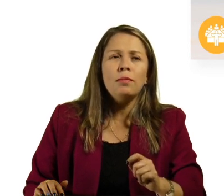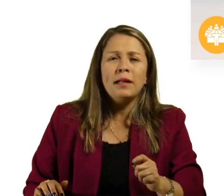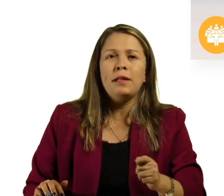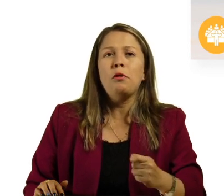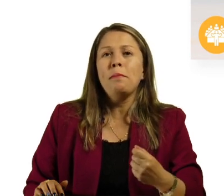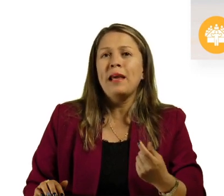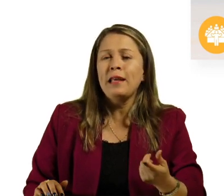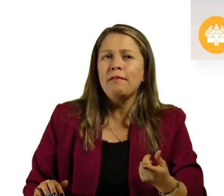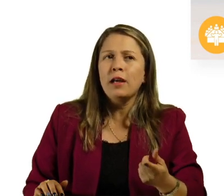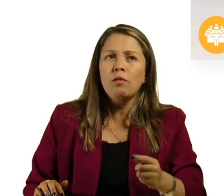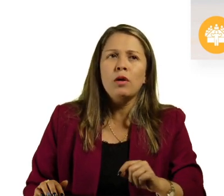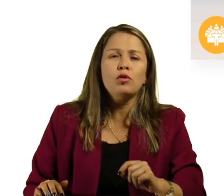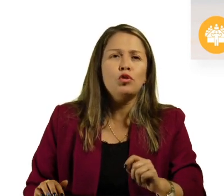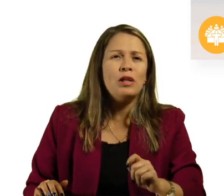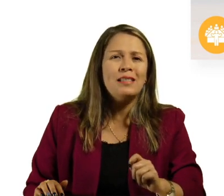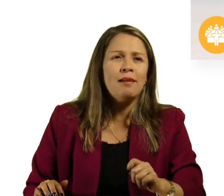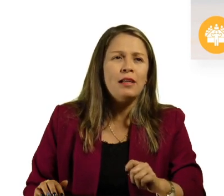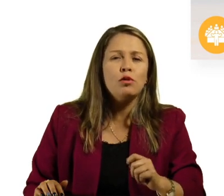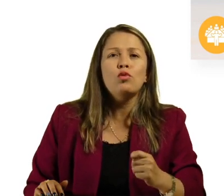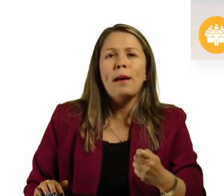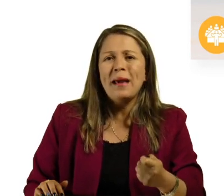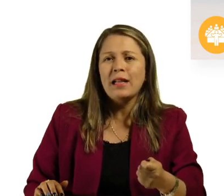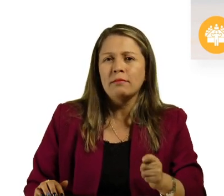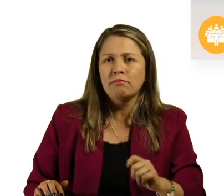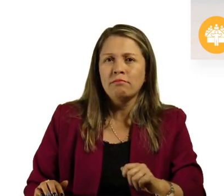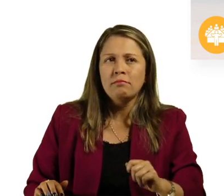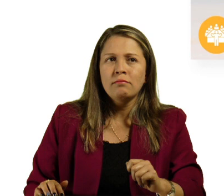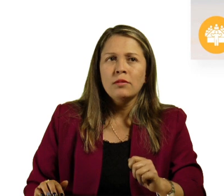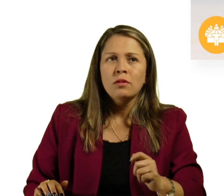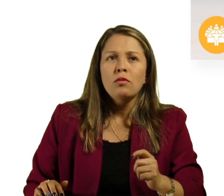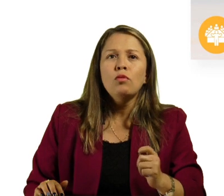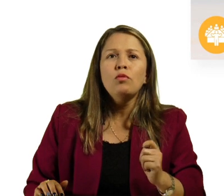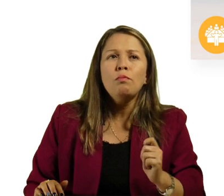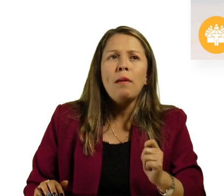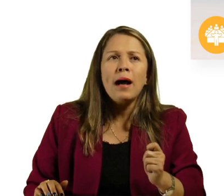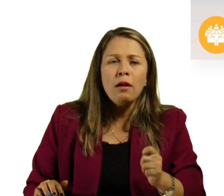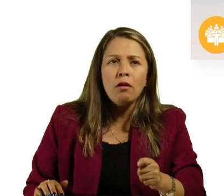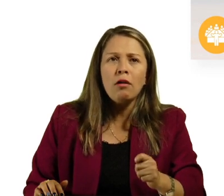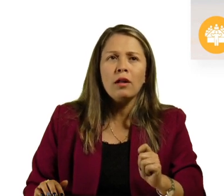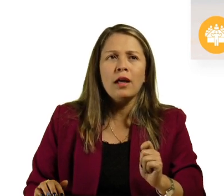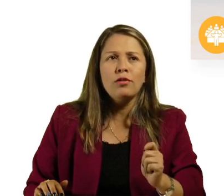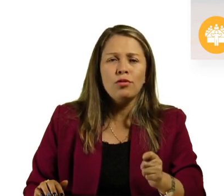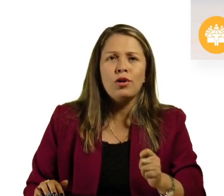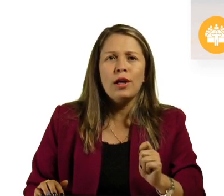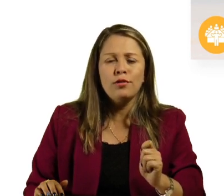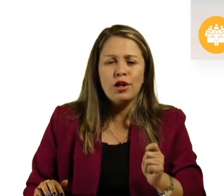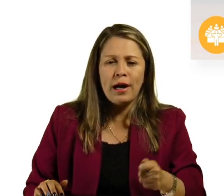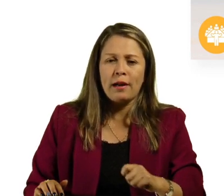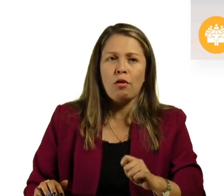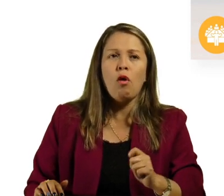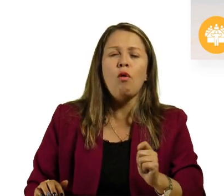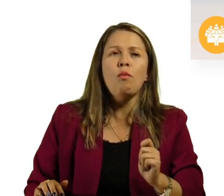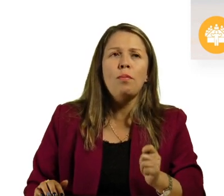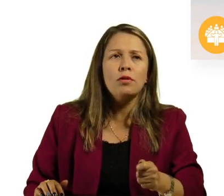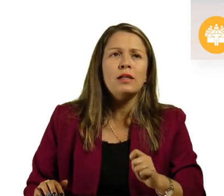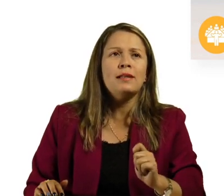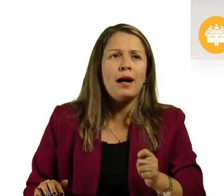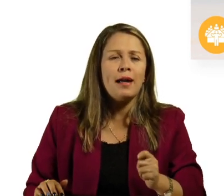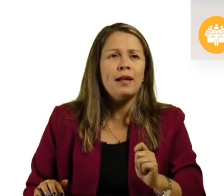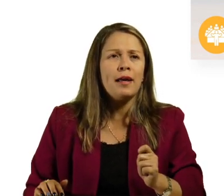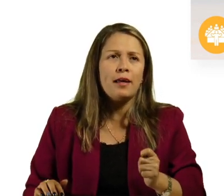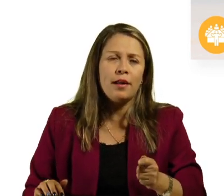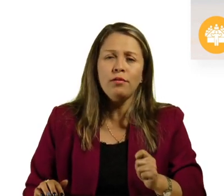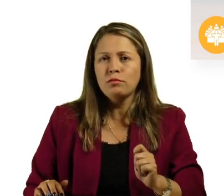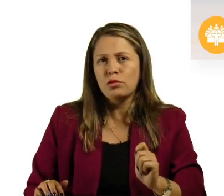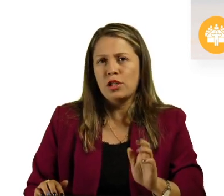en un objetivo medible cuando yo le establezco una meta, un valor que yo quiero llegar o un